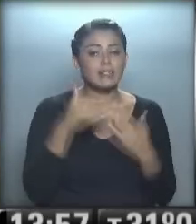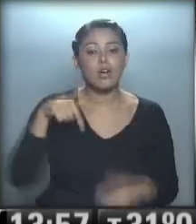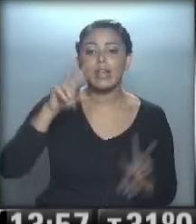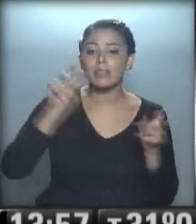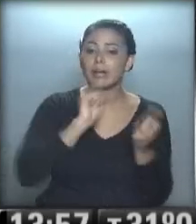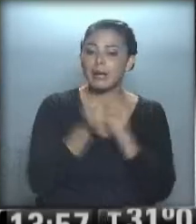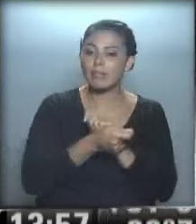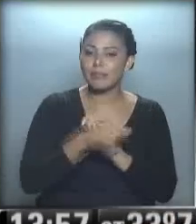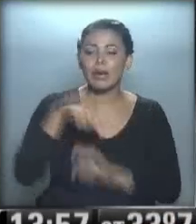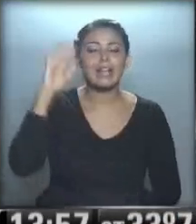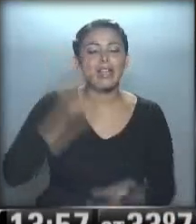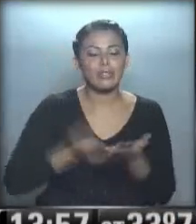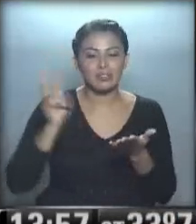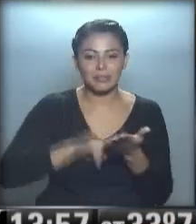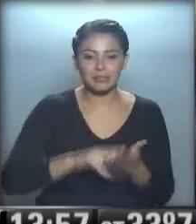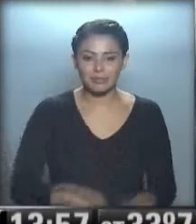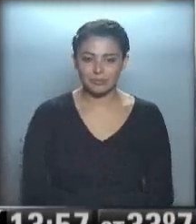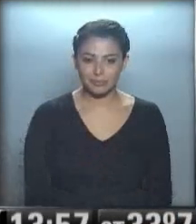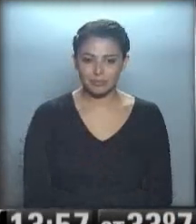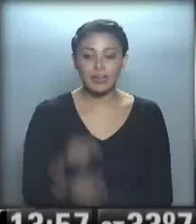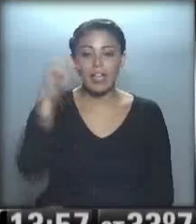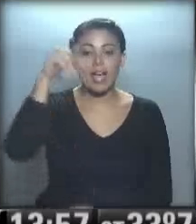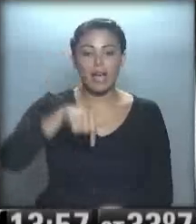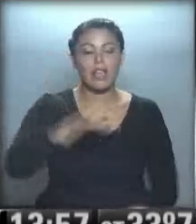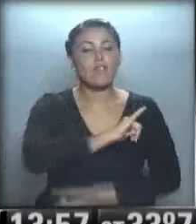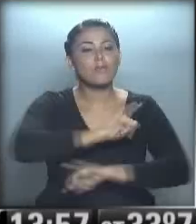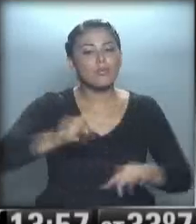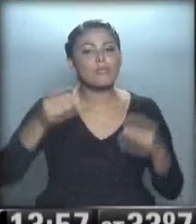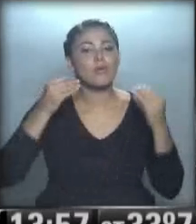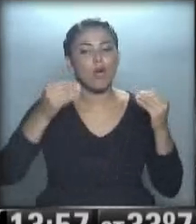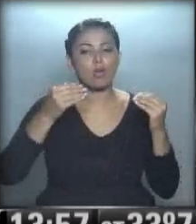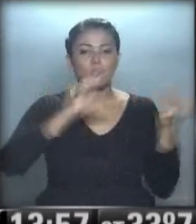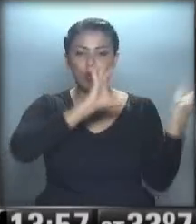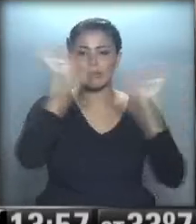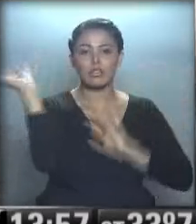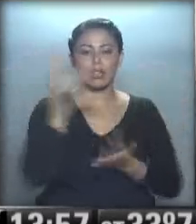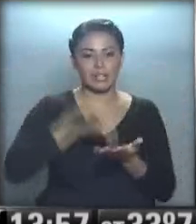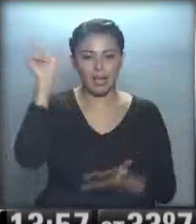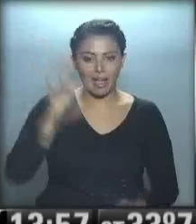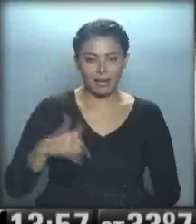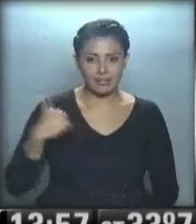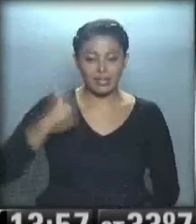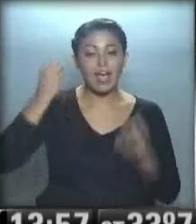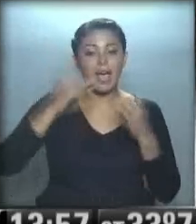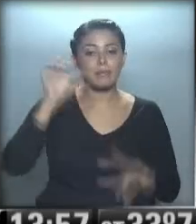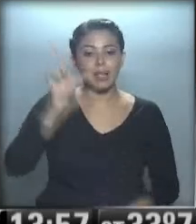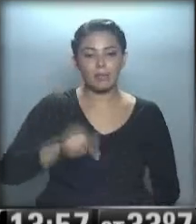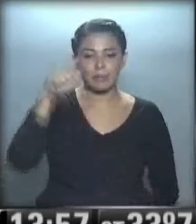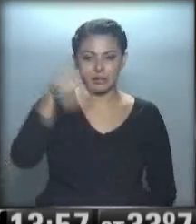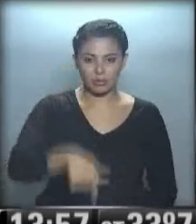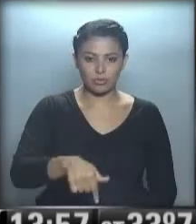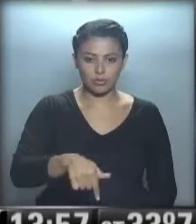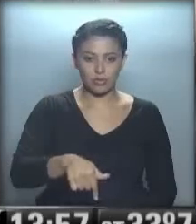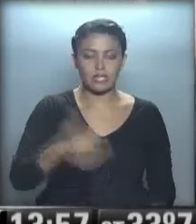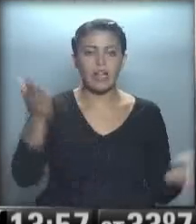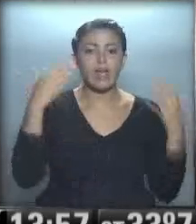Cambiamos de tema antes de irnos, Nadia, una vez más. Aquí estamos con el pronóstico para todo el territorio del país y comenzamos por la Patagonia.